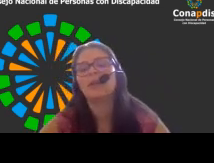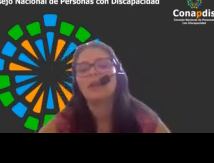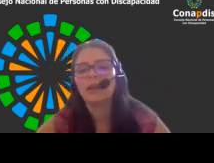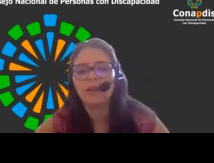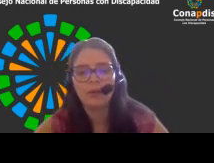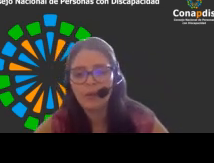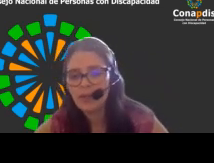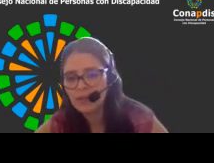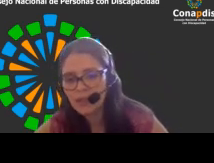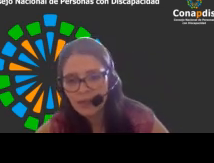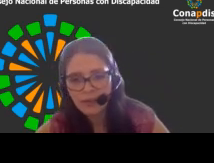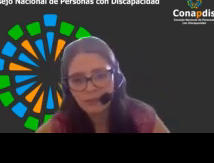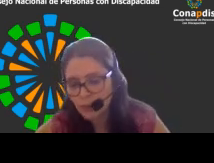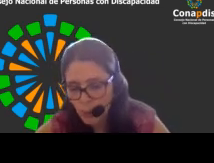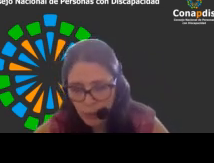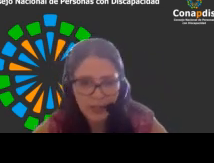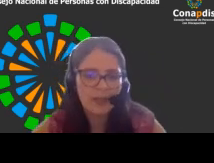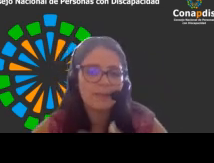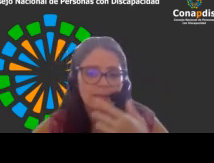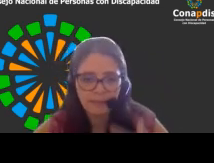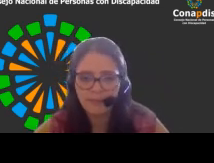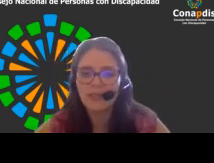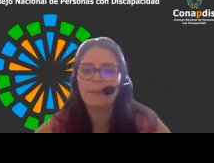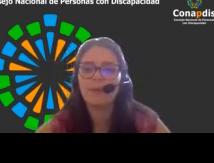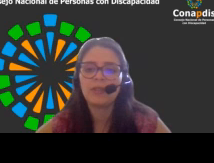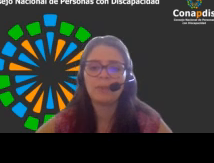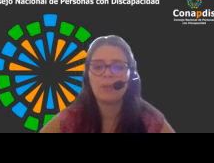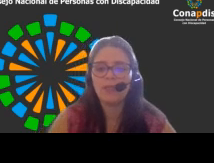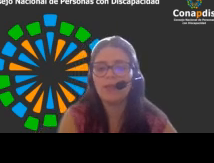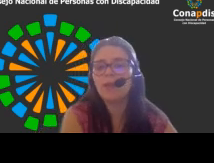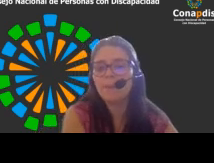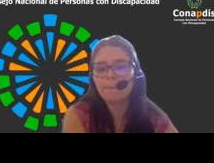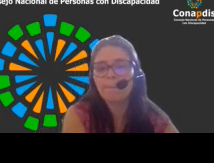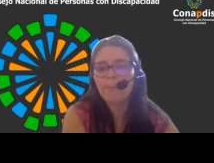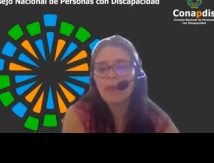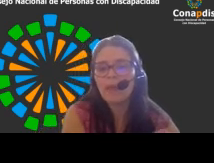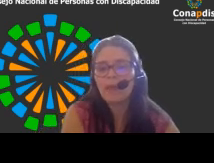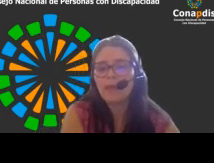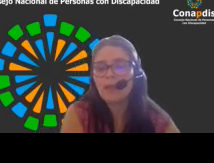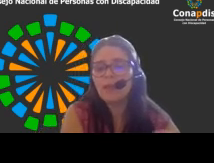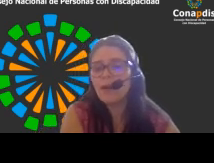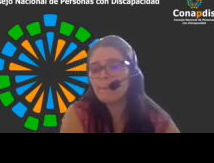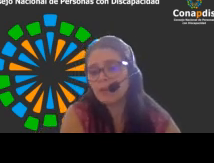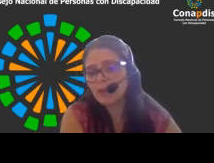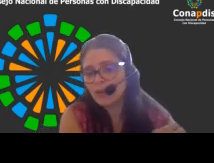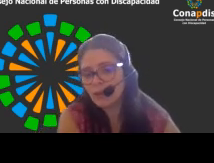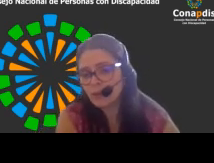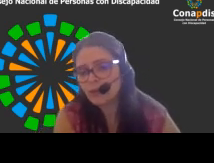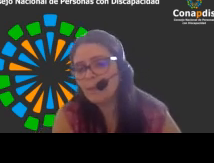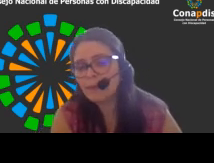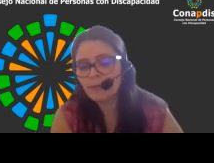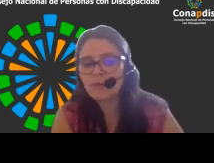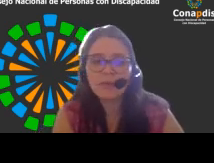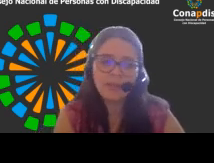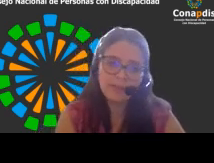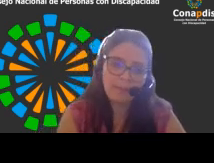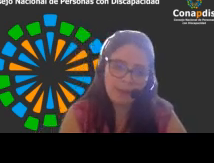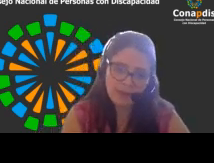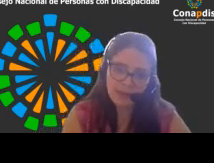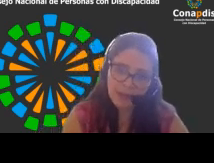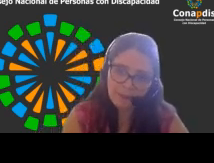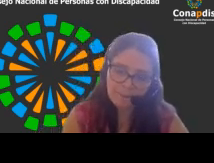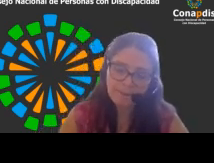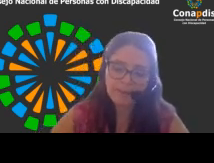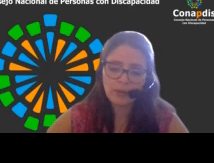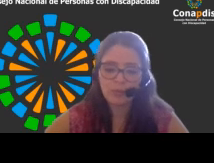bastante en toda la charla lo cordial siempre va a estar presente y apoyar los negocios de personas con